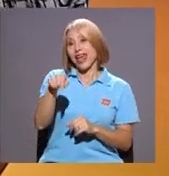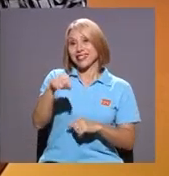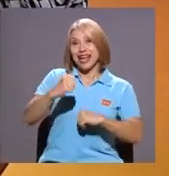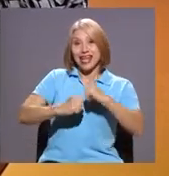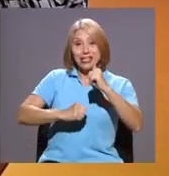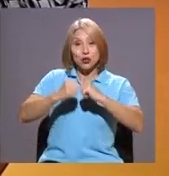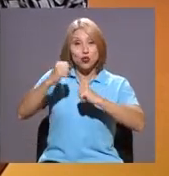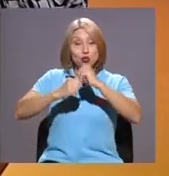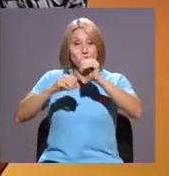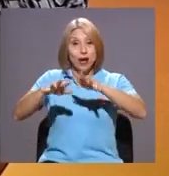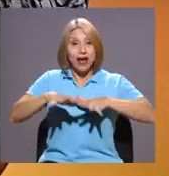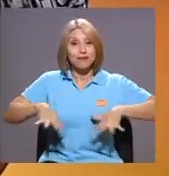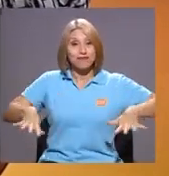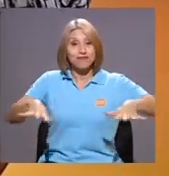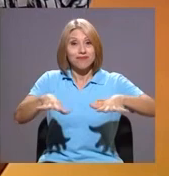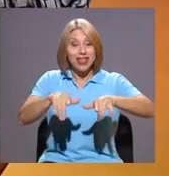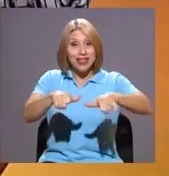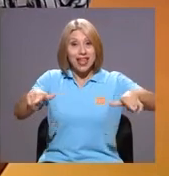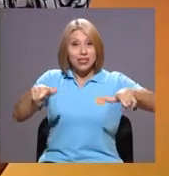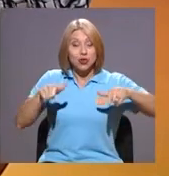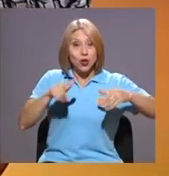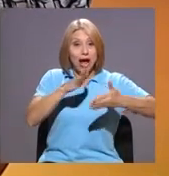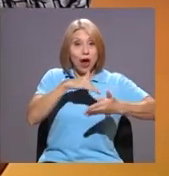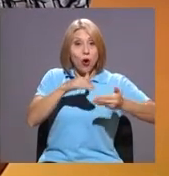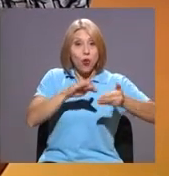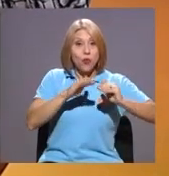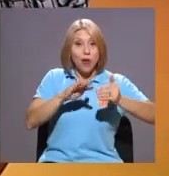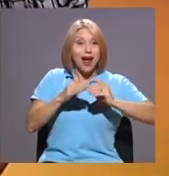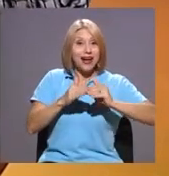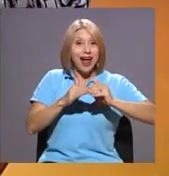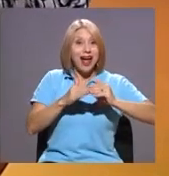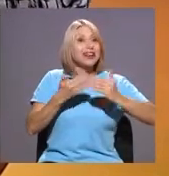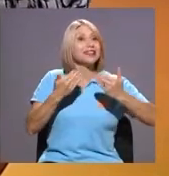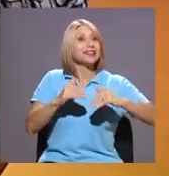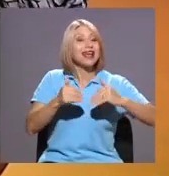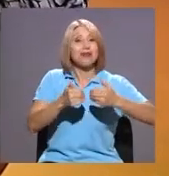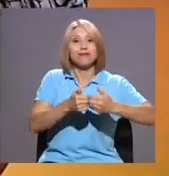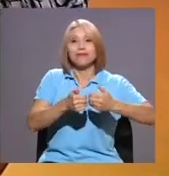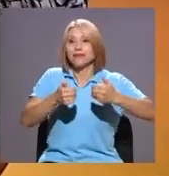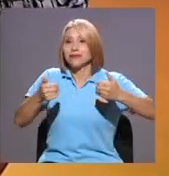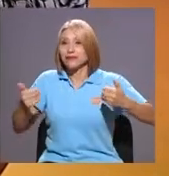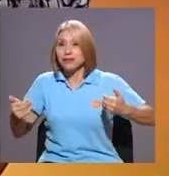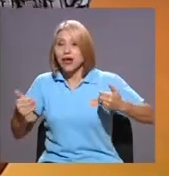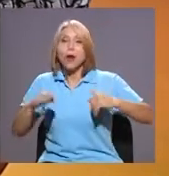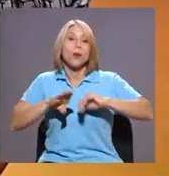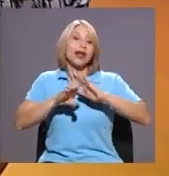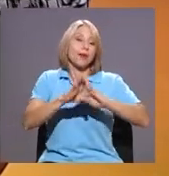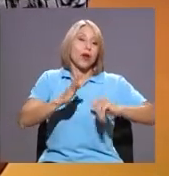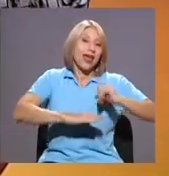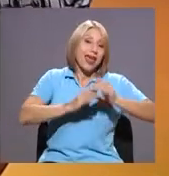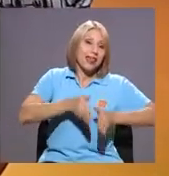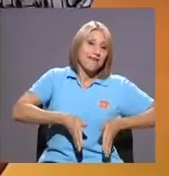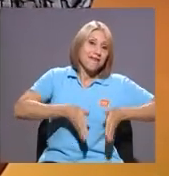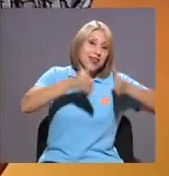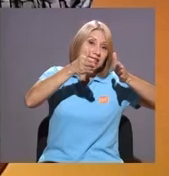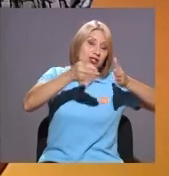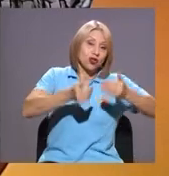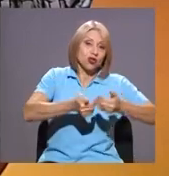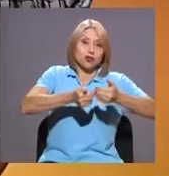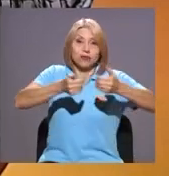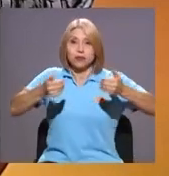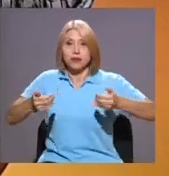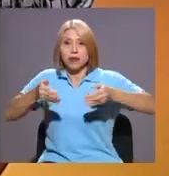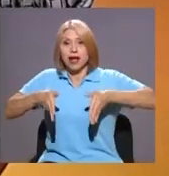zona urbana. Entonces, lo que son edificios, separarlo de una imagen de lo que son calles, de lo que son